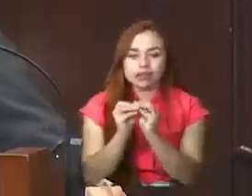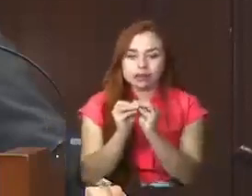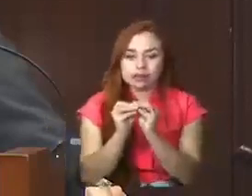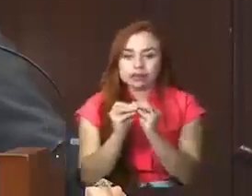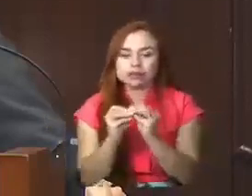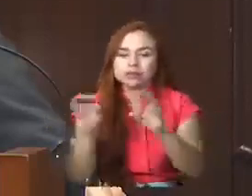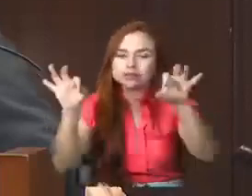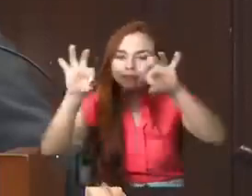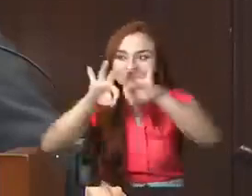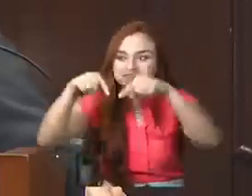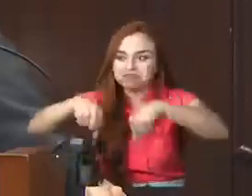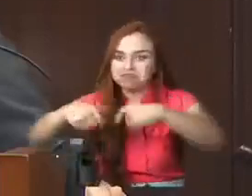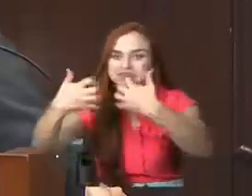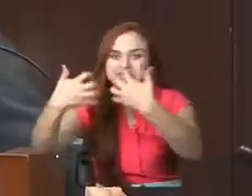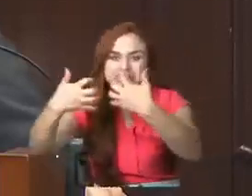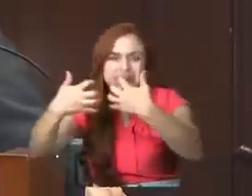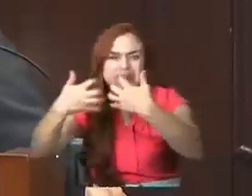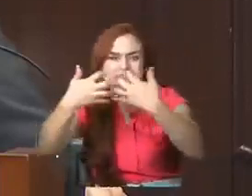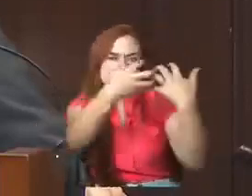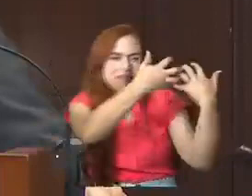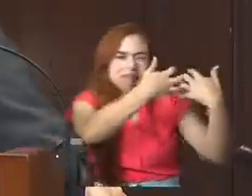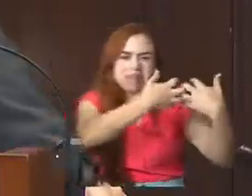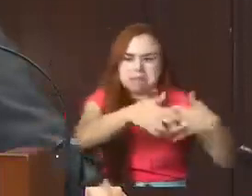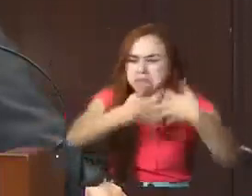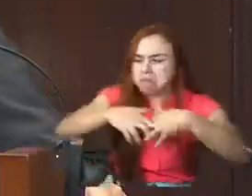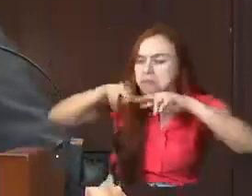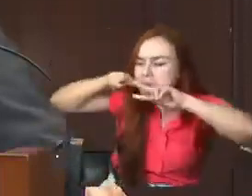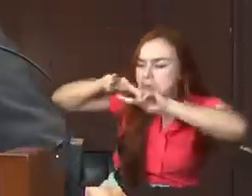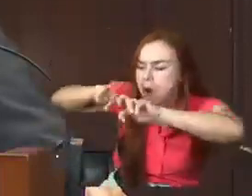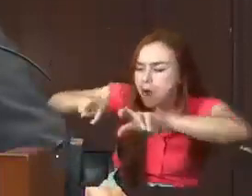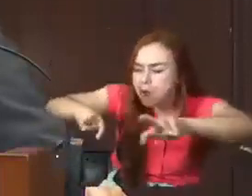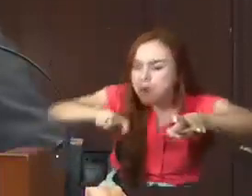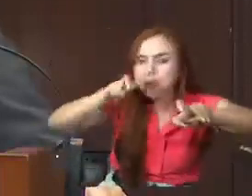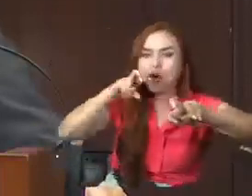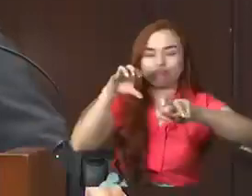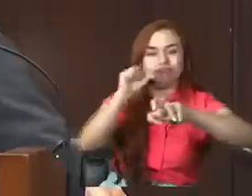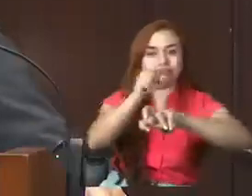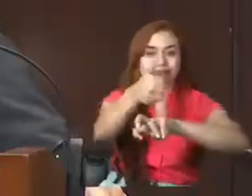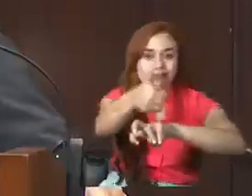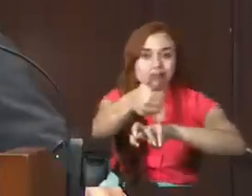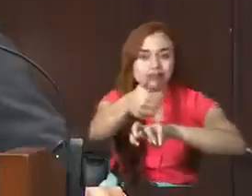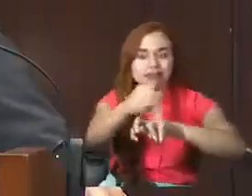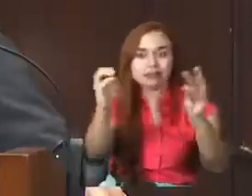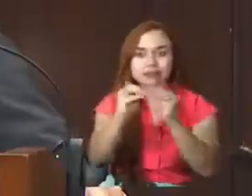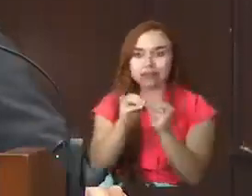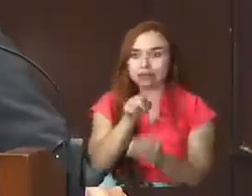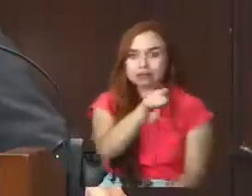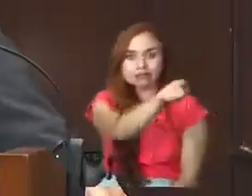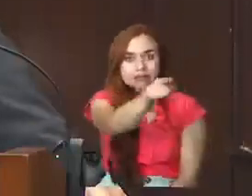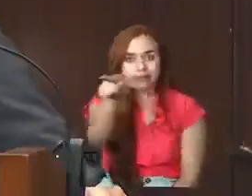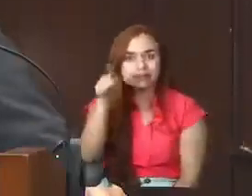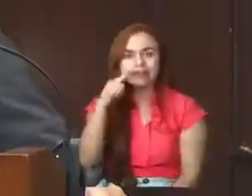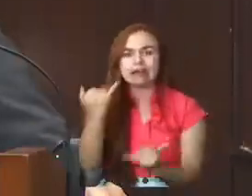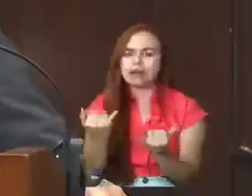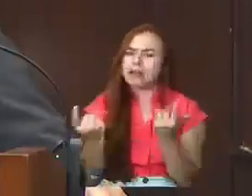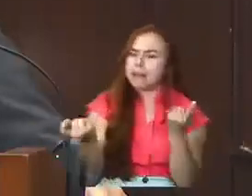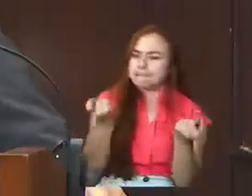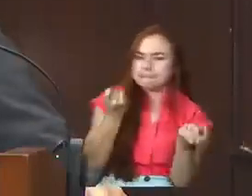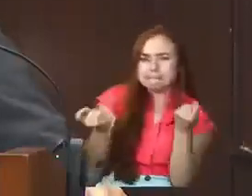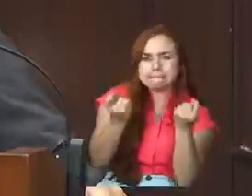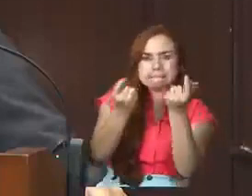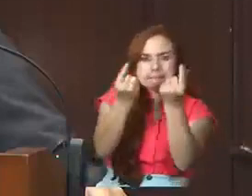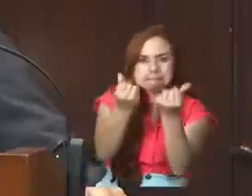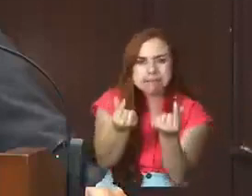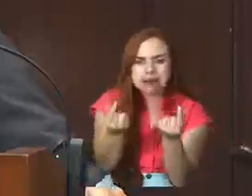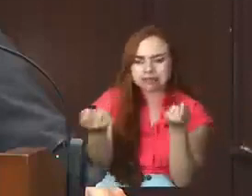Panamá y debe servirnos a todos para mantener la cautela en el manejo de su dinero y a nivel